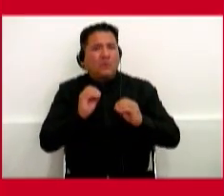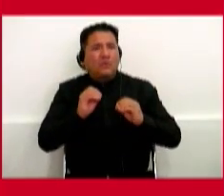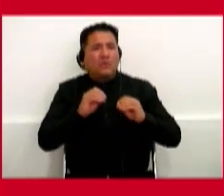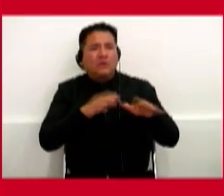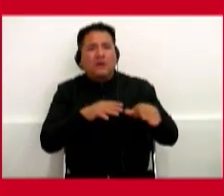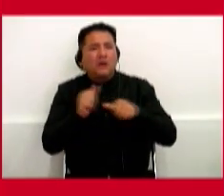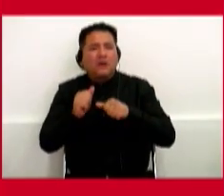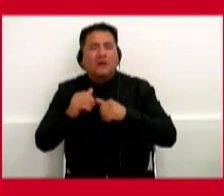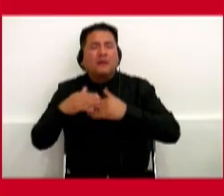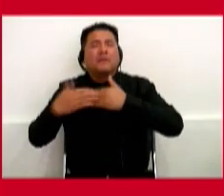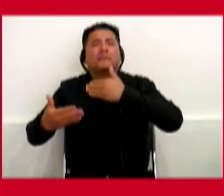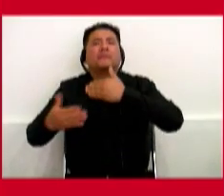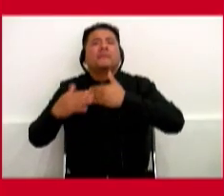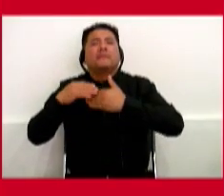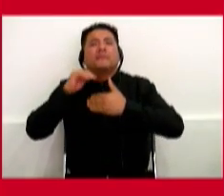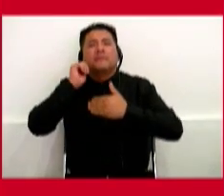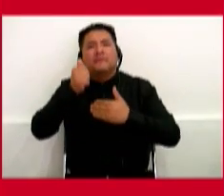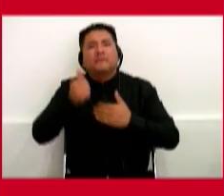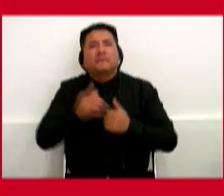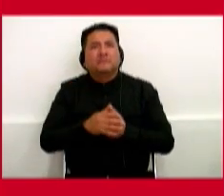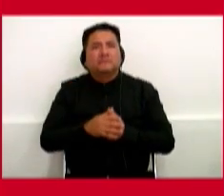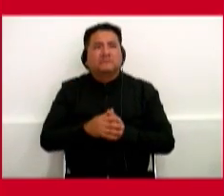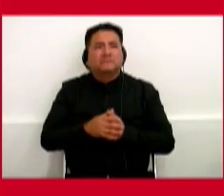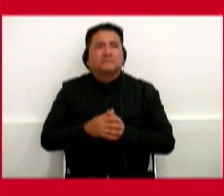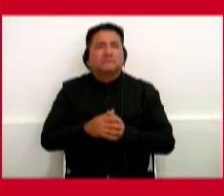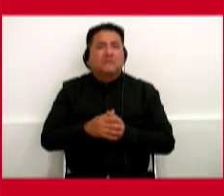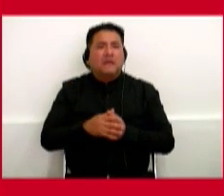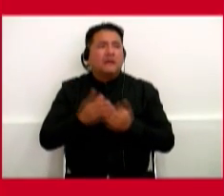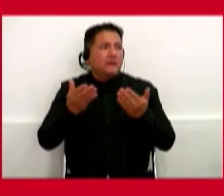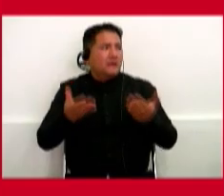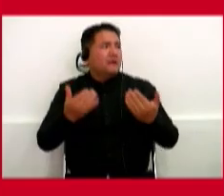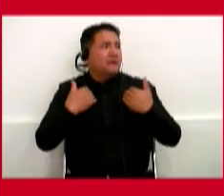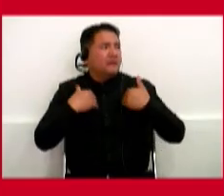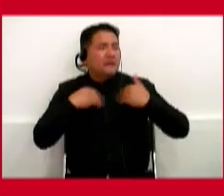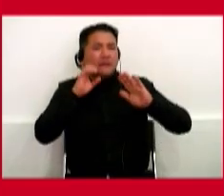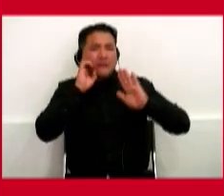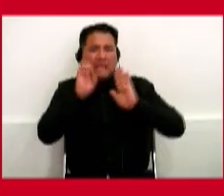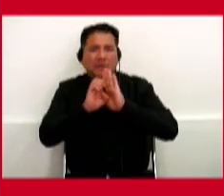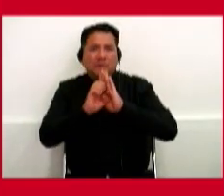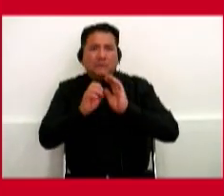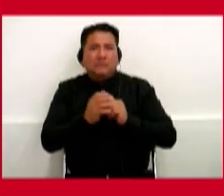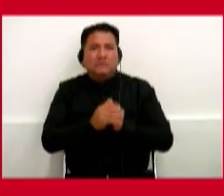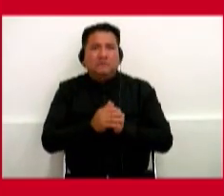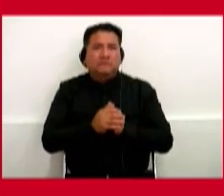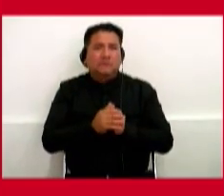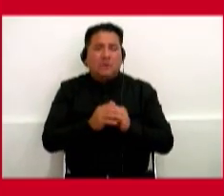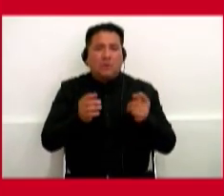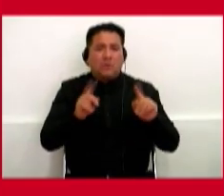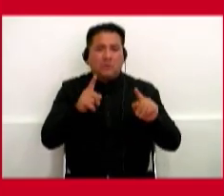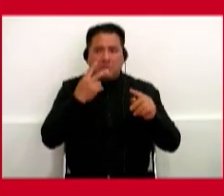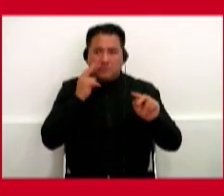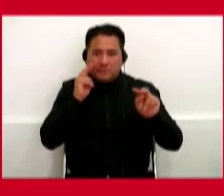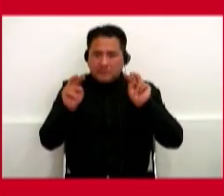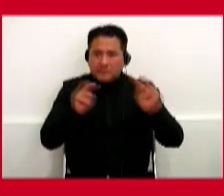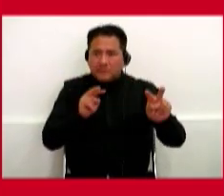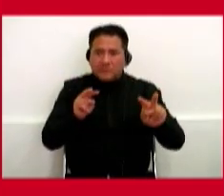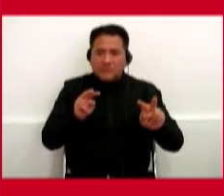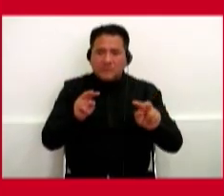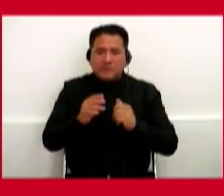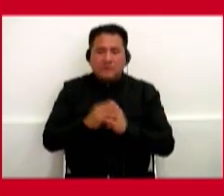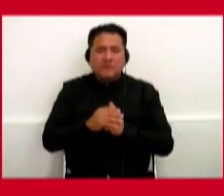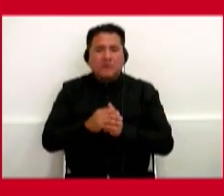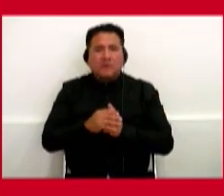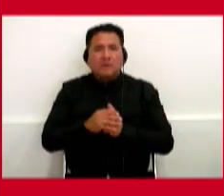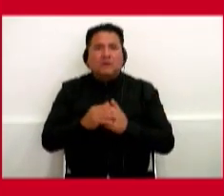detrás. Y en general, aquí hay un ejemplo bastante básico, cuando uno ve una secuencia de stope, aquí hay 50 stope